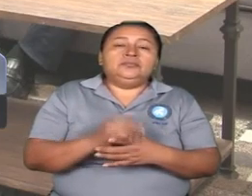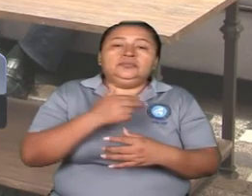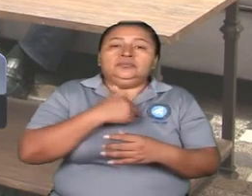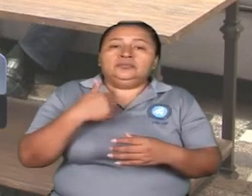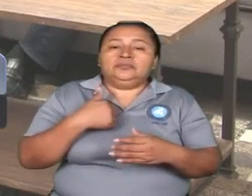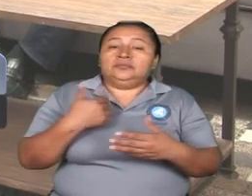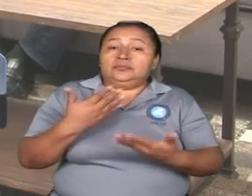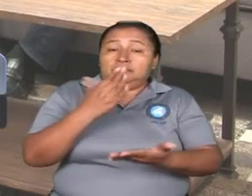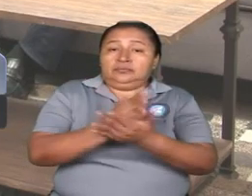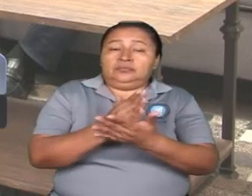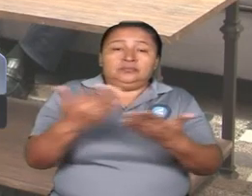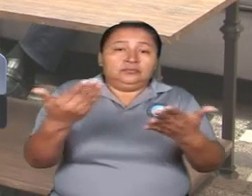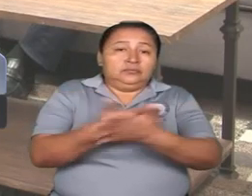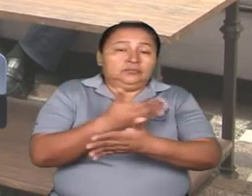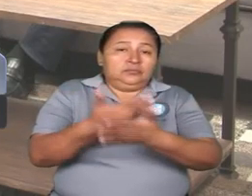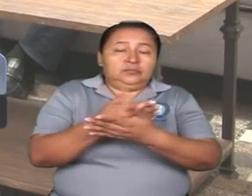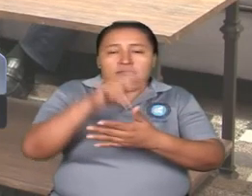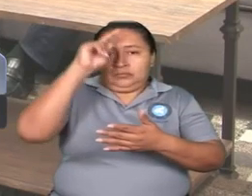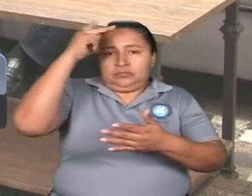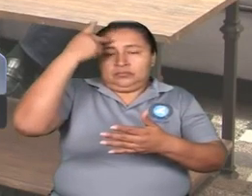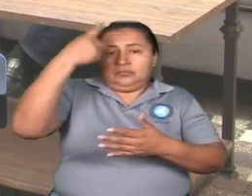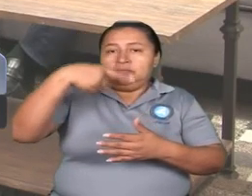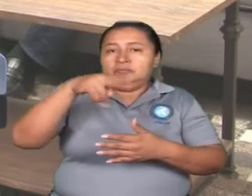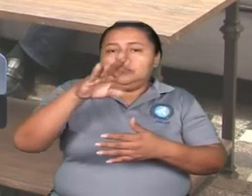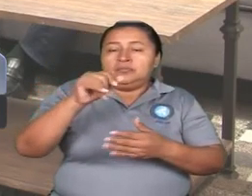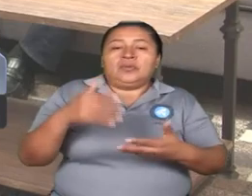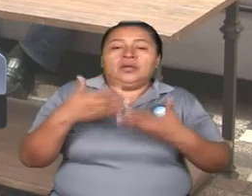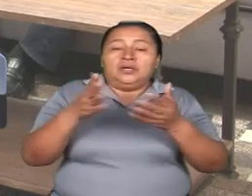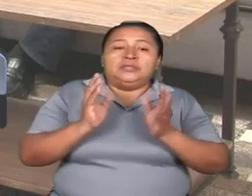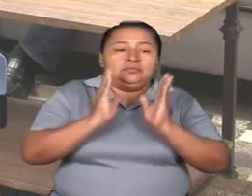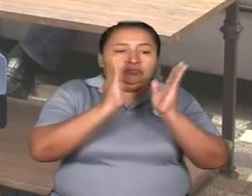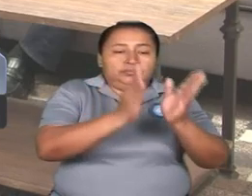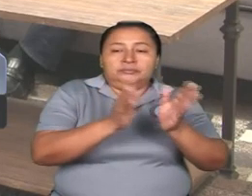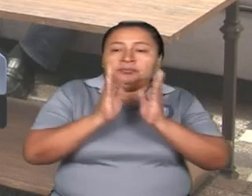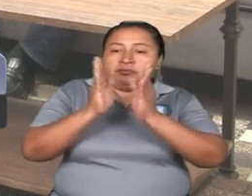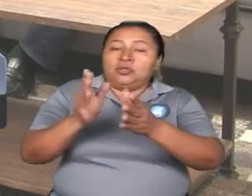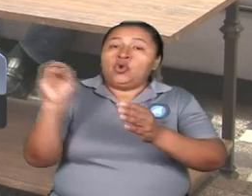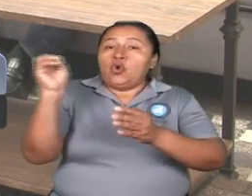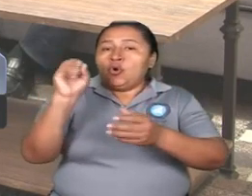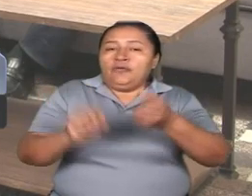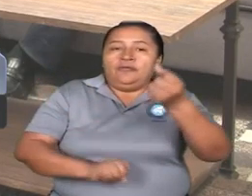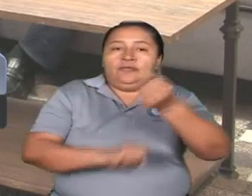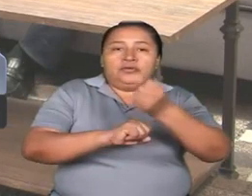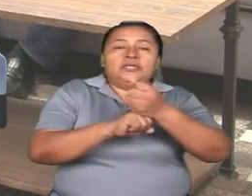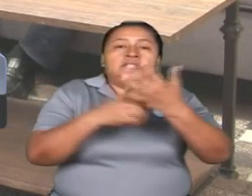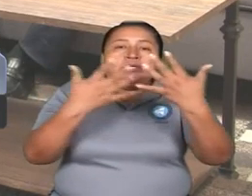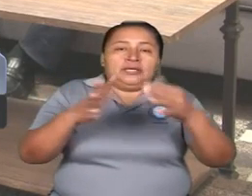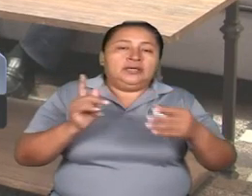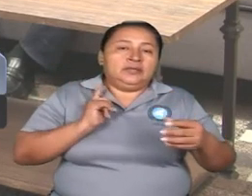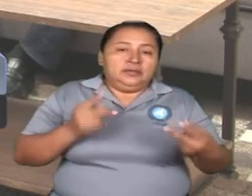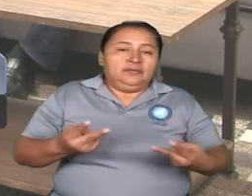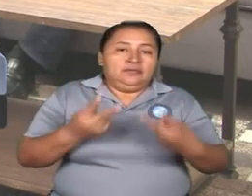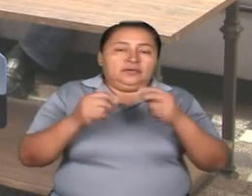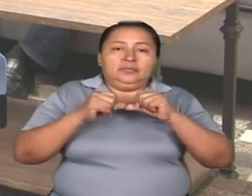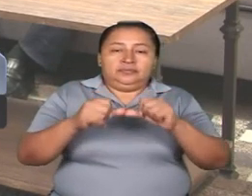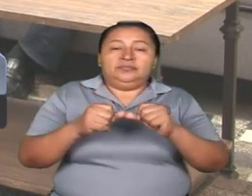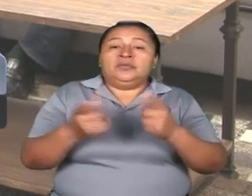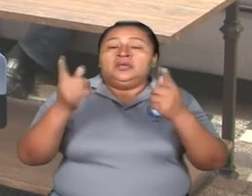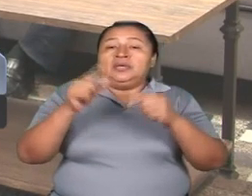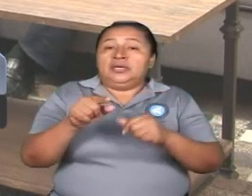establecer nuevas políticas públicas hacia determinados sectores o fortalecer las que ya están vigentes. Y en ese caso